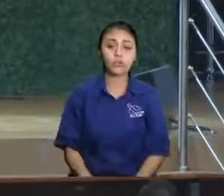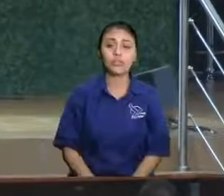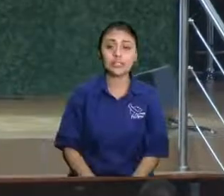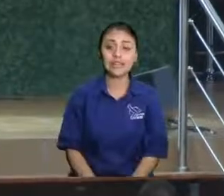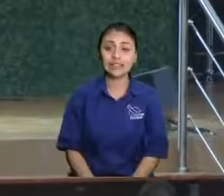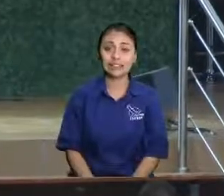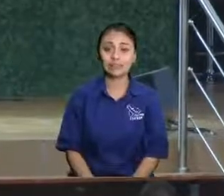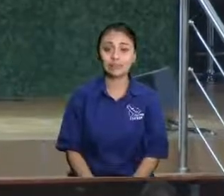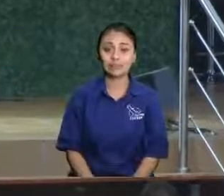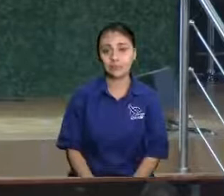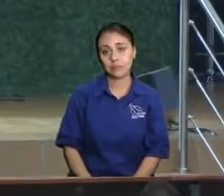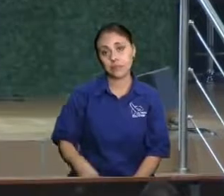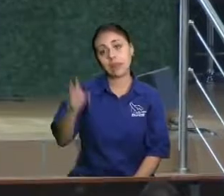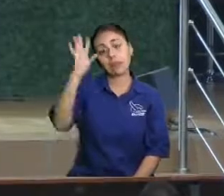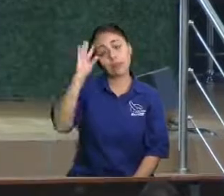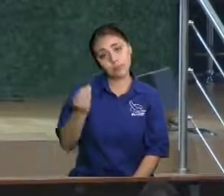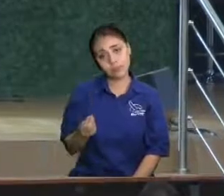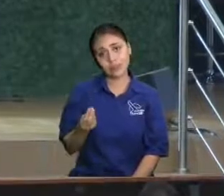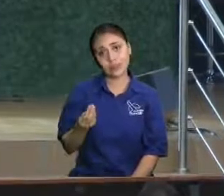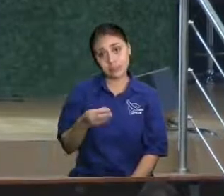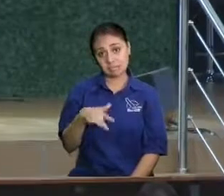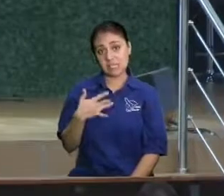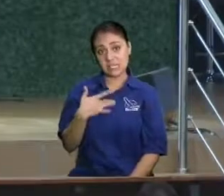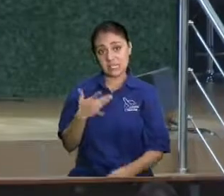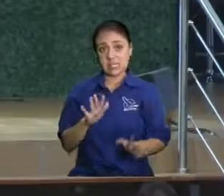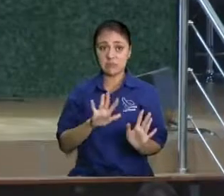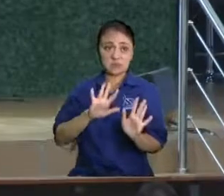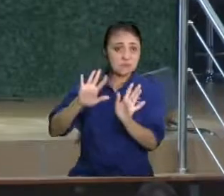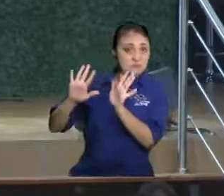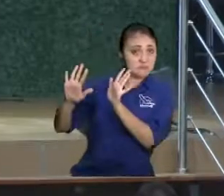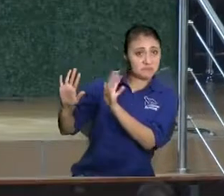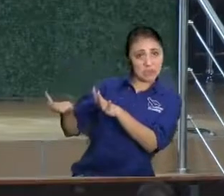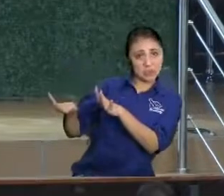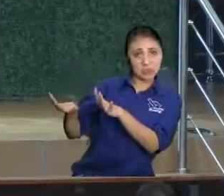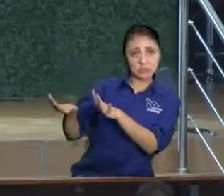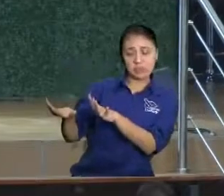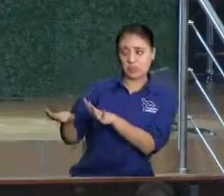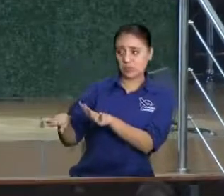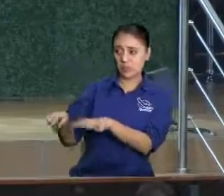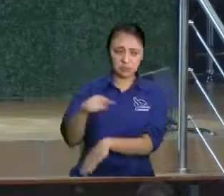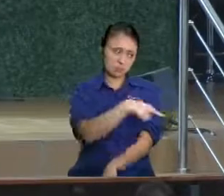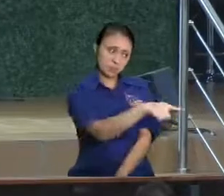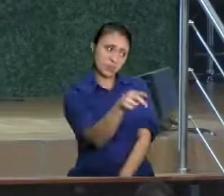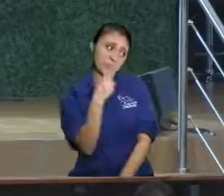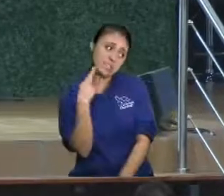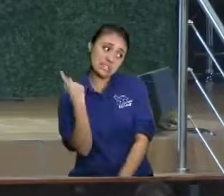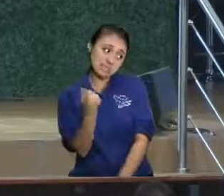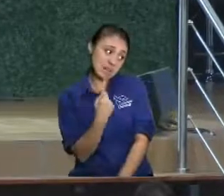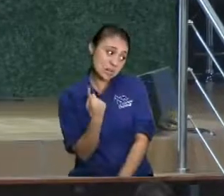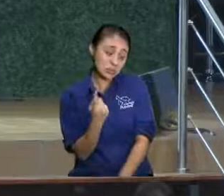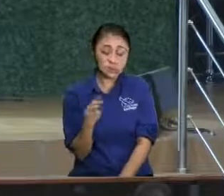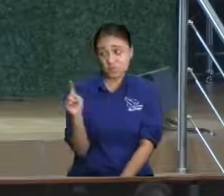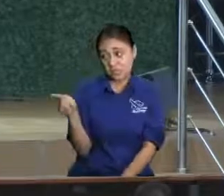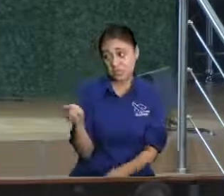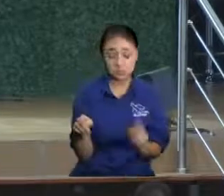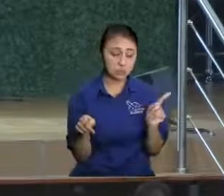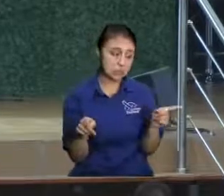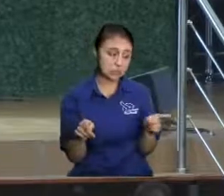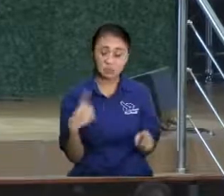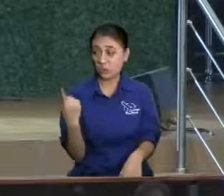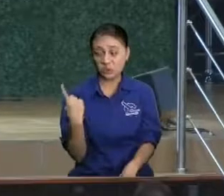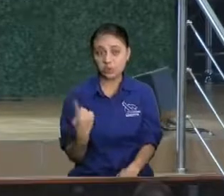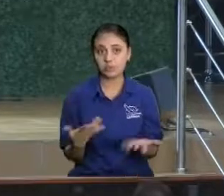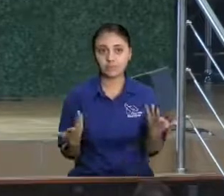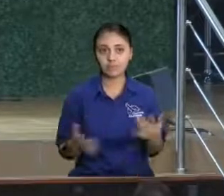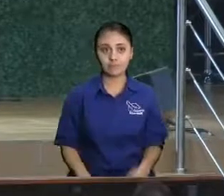a decir el hermano? Es que sí, es que siento menosprecio. Siento menosprecio por los hermanos, por esto, por lo otro, por aquí, por allá.